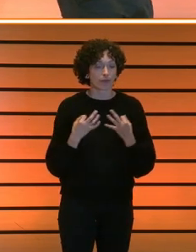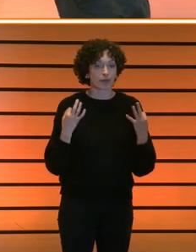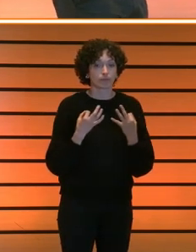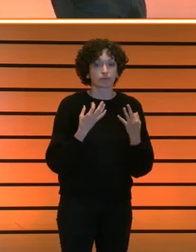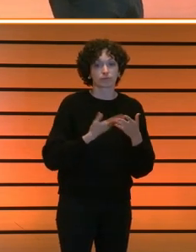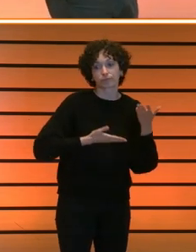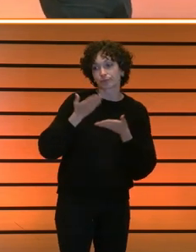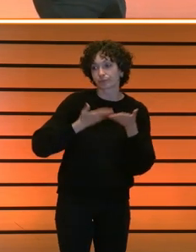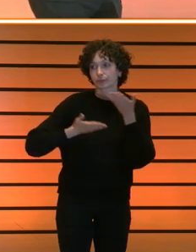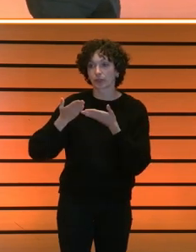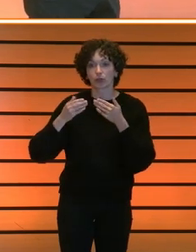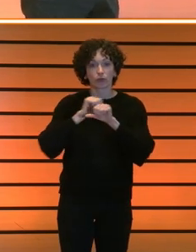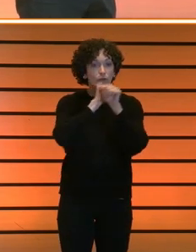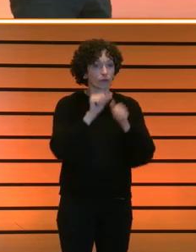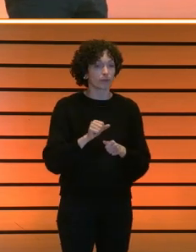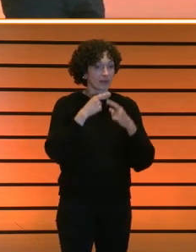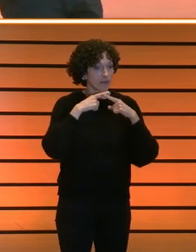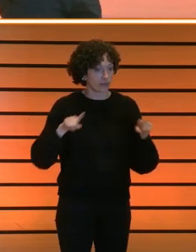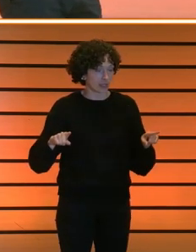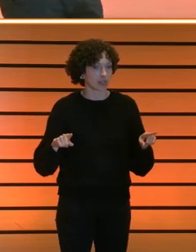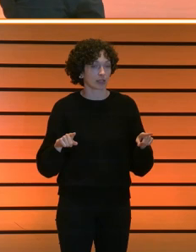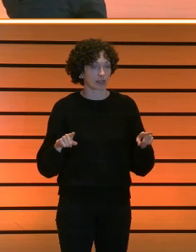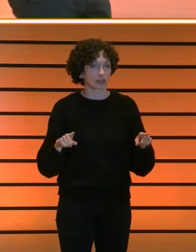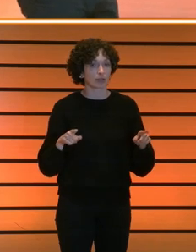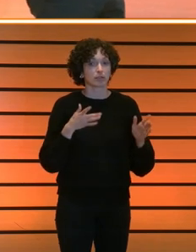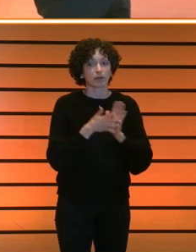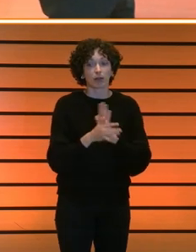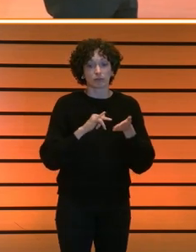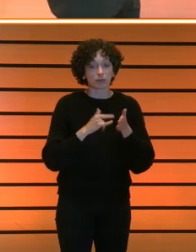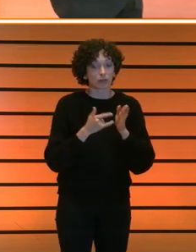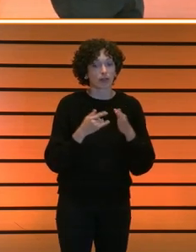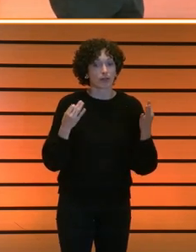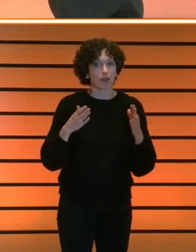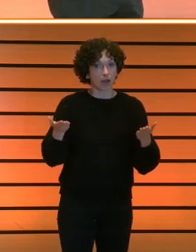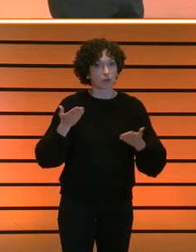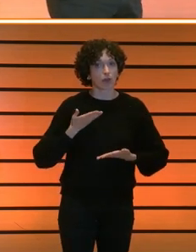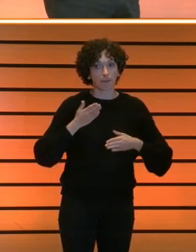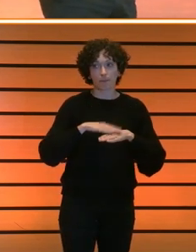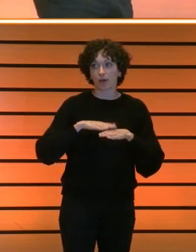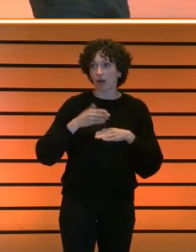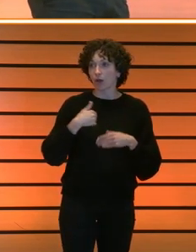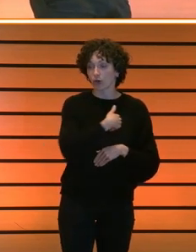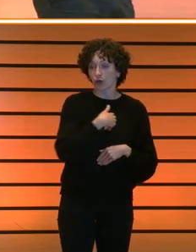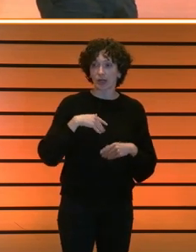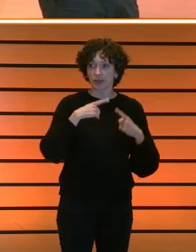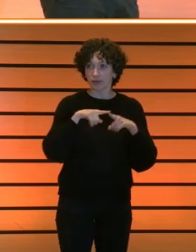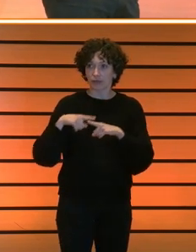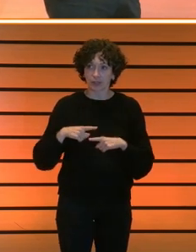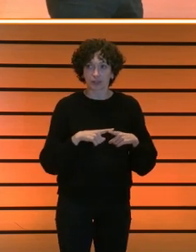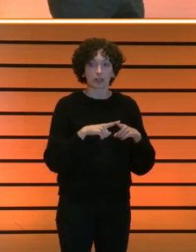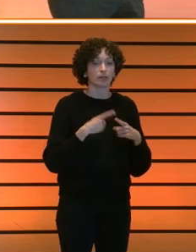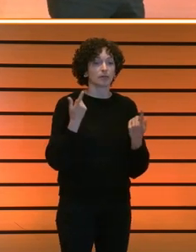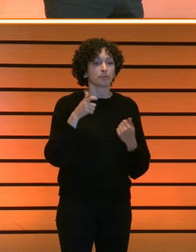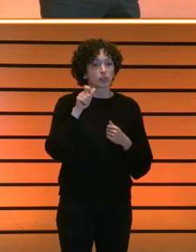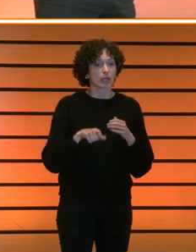coordinar de una forma distinta O sea que tienen la tecnología tiene que permitirnos hacer que los distintos roles el gestor